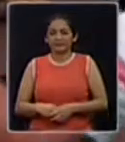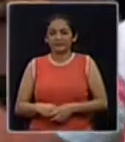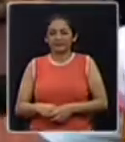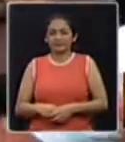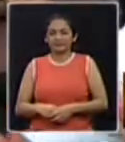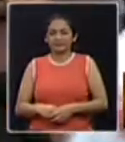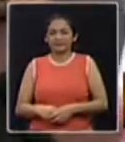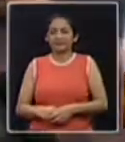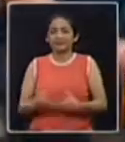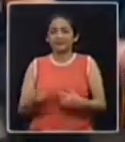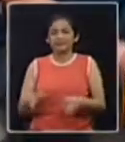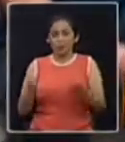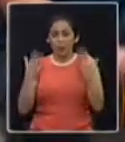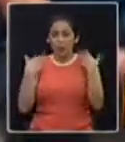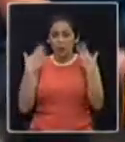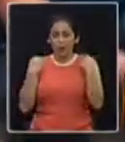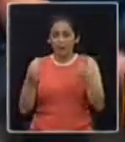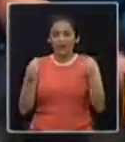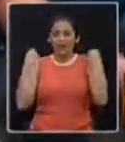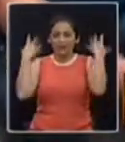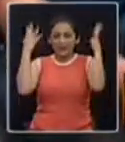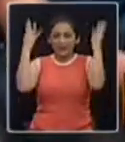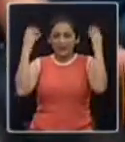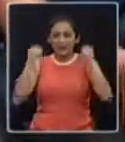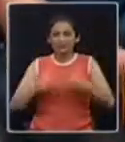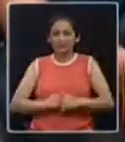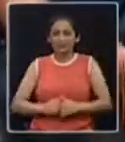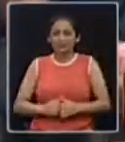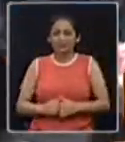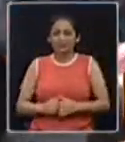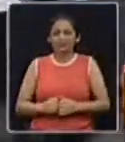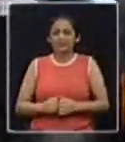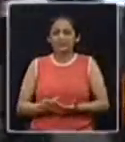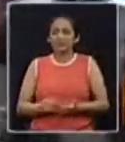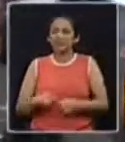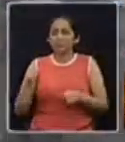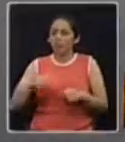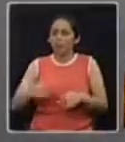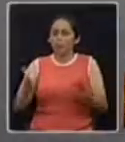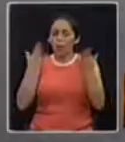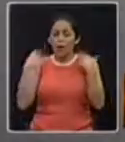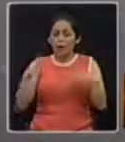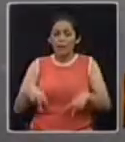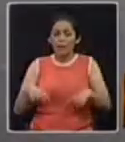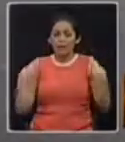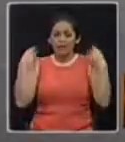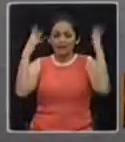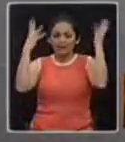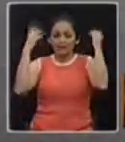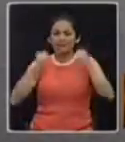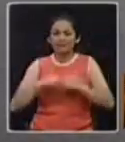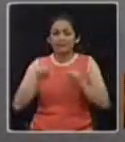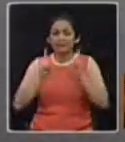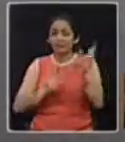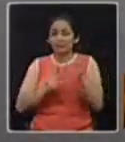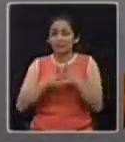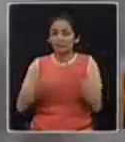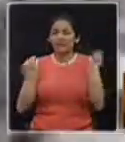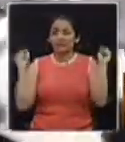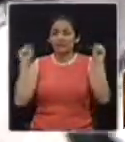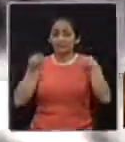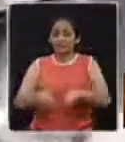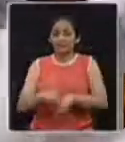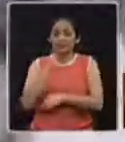¡Viva Guayaquil! ¡Viva Guayaquil! ¡Viva Guayaquil! Era el entusiasmo de decenas de ciudadanos que asistieron al